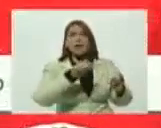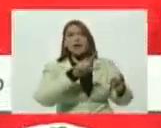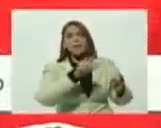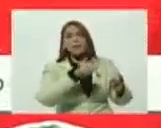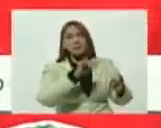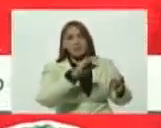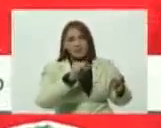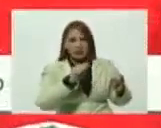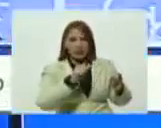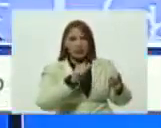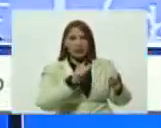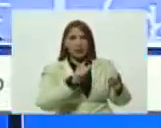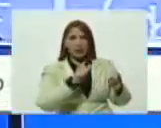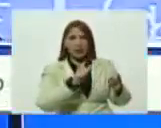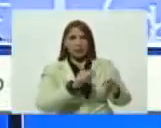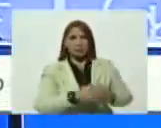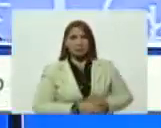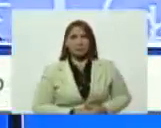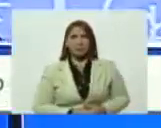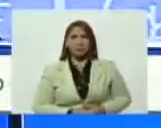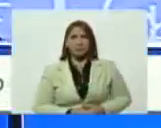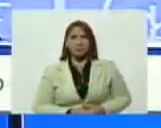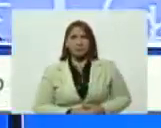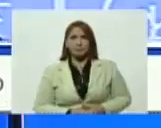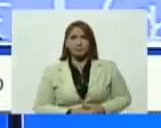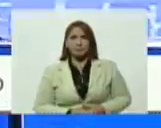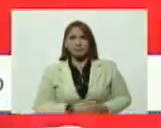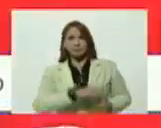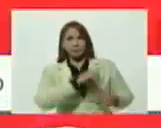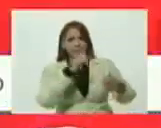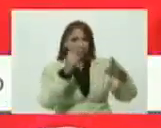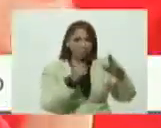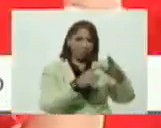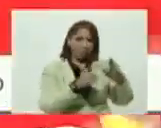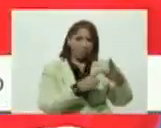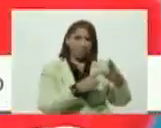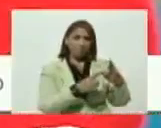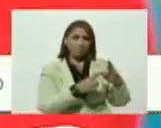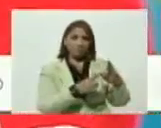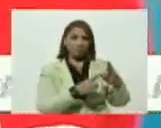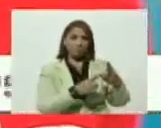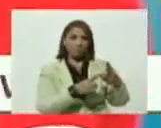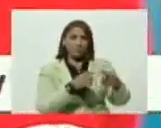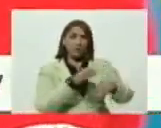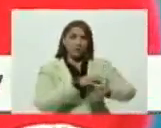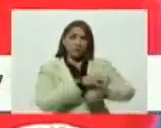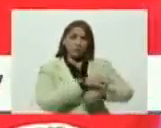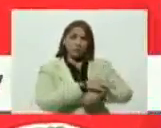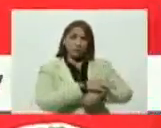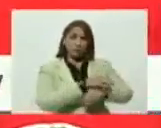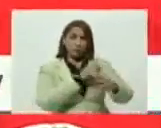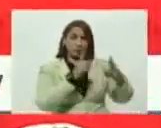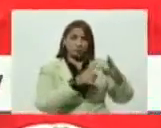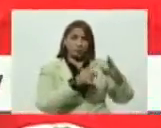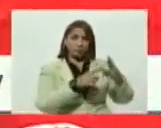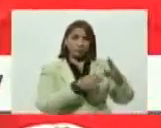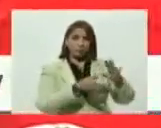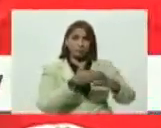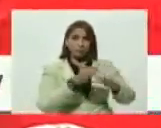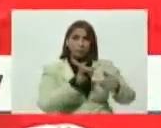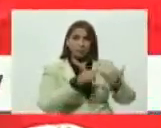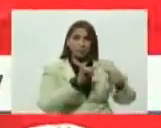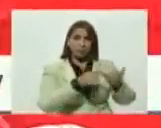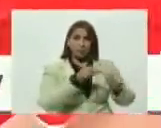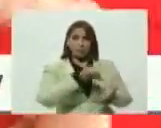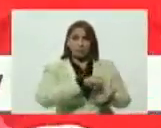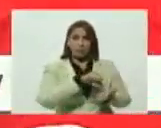Macapo. Y Caballero Malpica. Así es. ¿Y después? Y después de allí, del municipio de Lima Blanco, salí a estudiar ingeniería civil en la Universidad